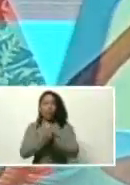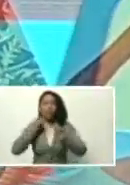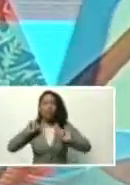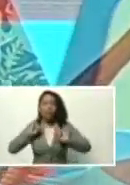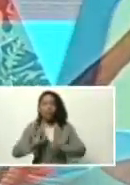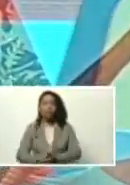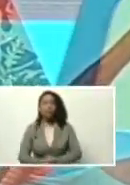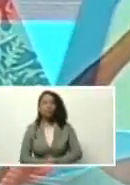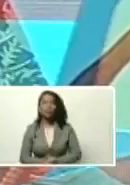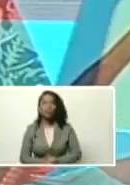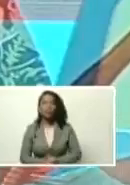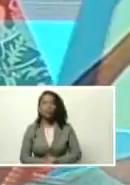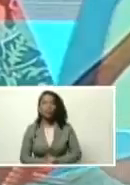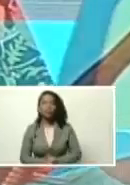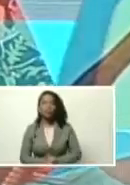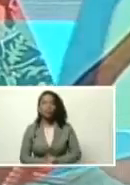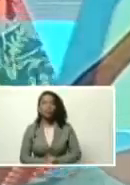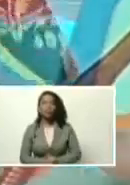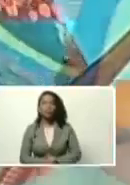independencia.